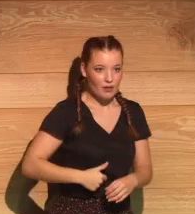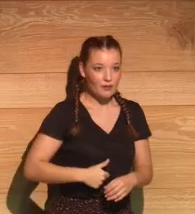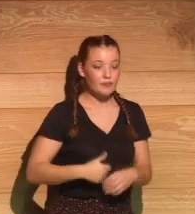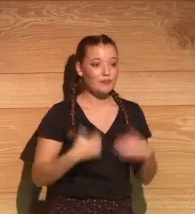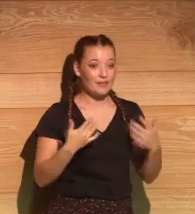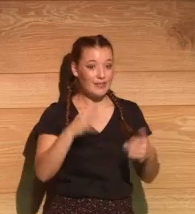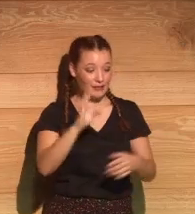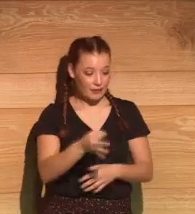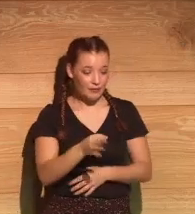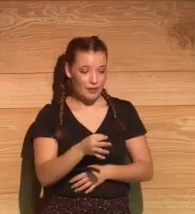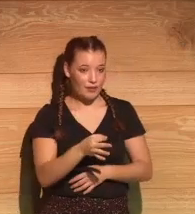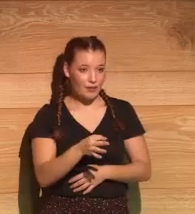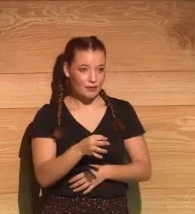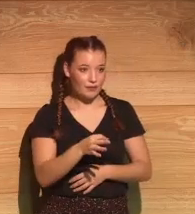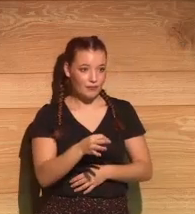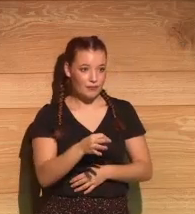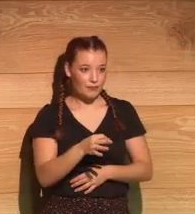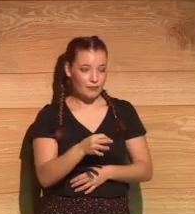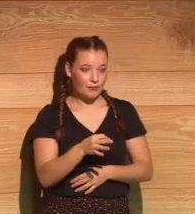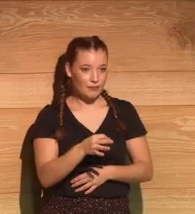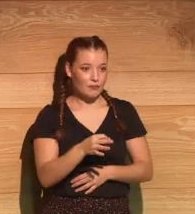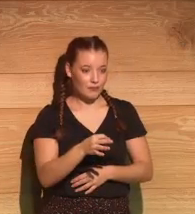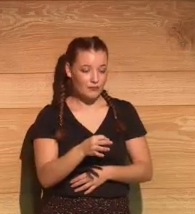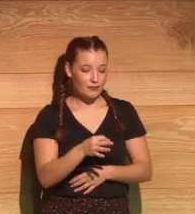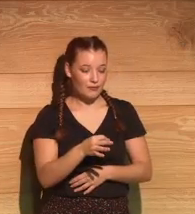es cierto que una generación que